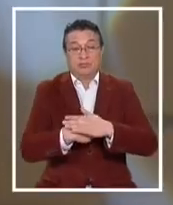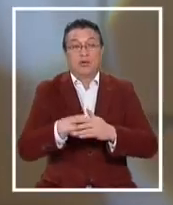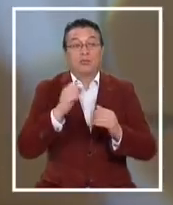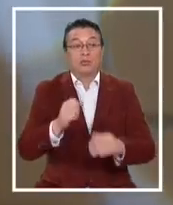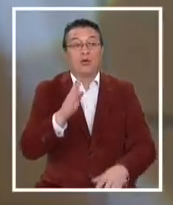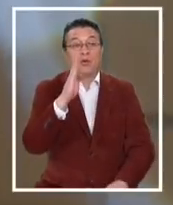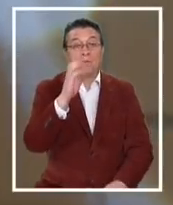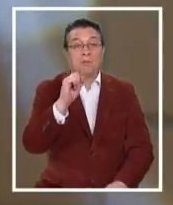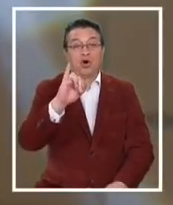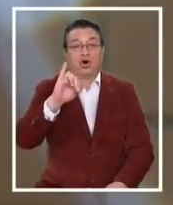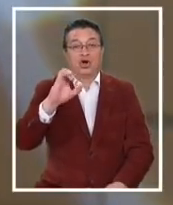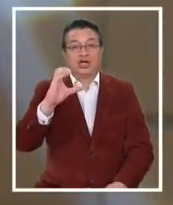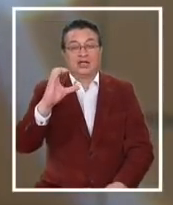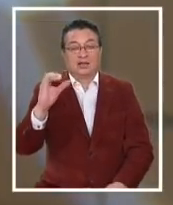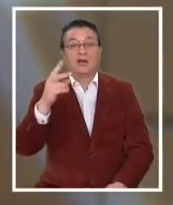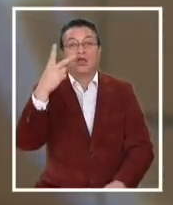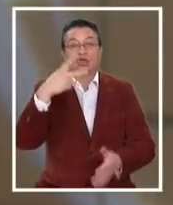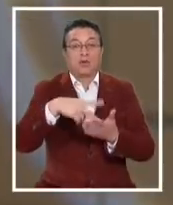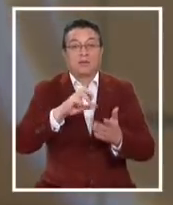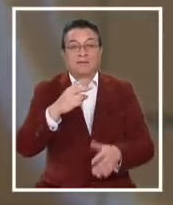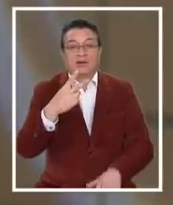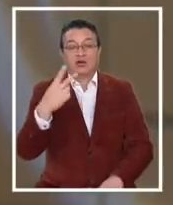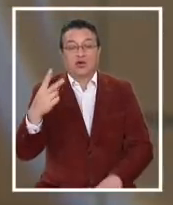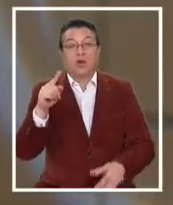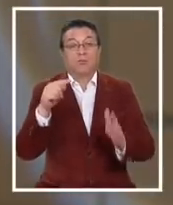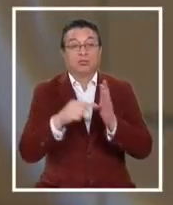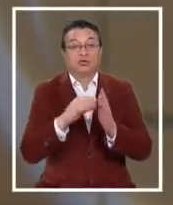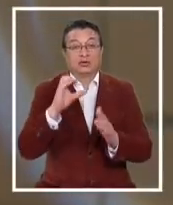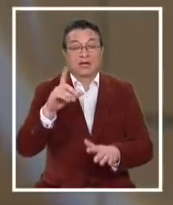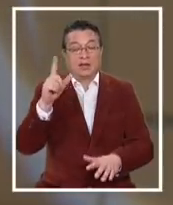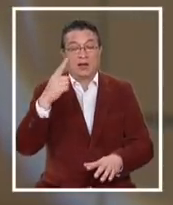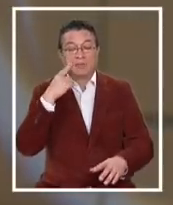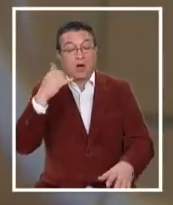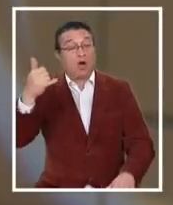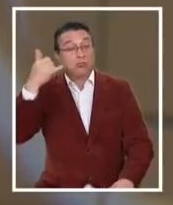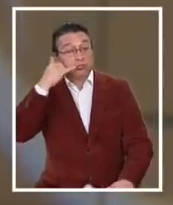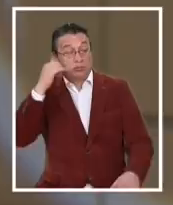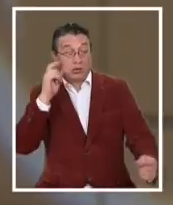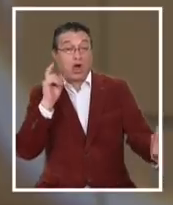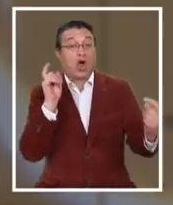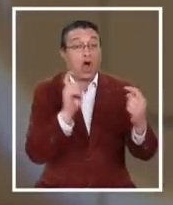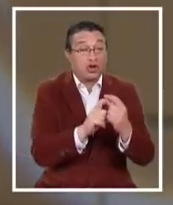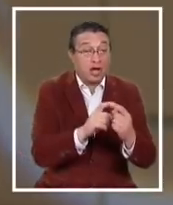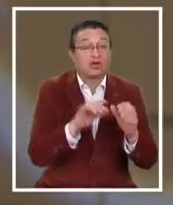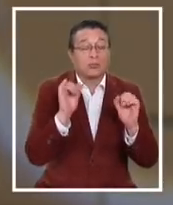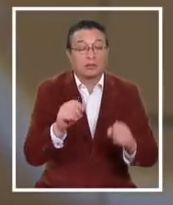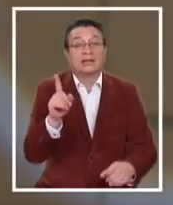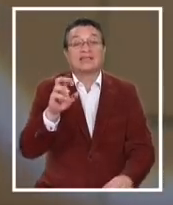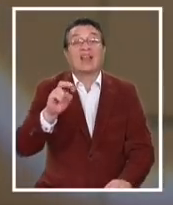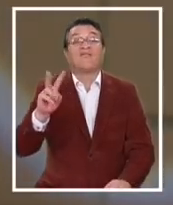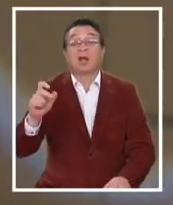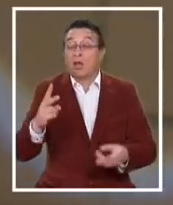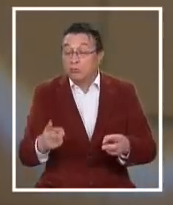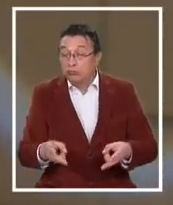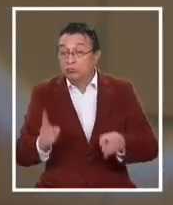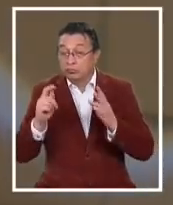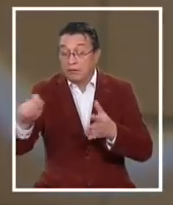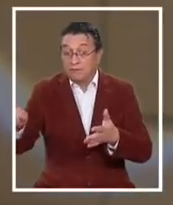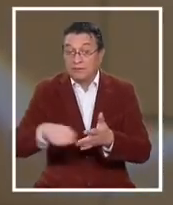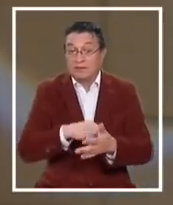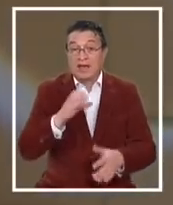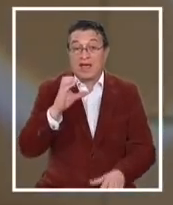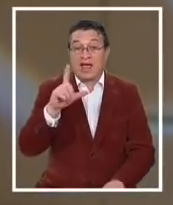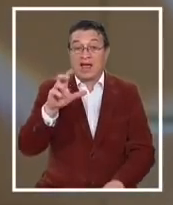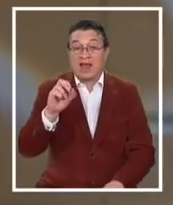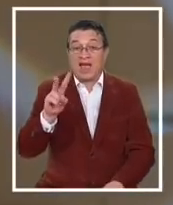página boric2022.cl, ahí lo vamos a contactar, eso no implica firmar inmediatamente. Ajá. Y estamos esperando que el CERVEL habilite la posibilidad de firmar vía clave